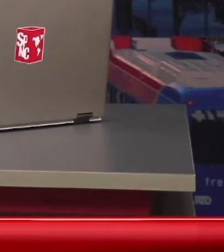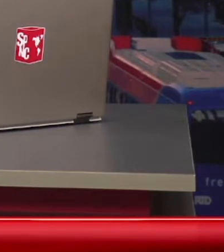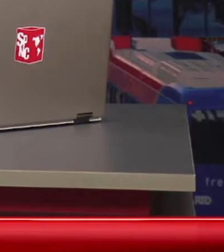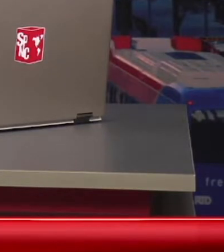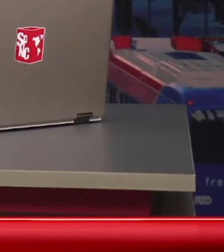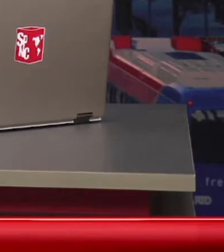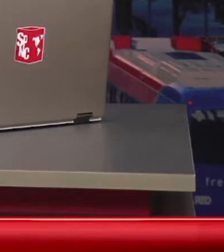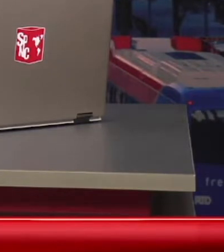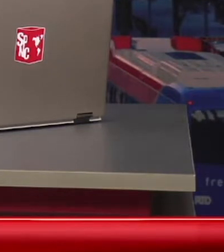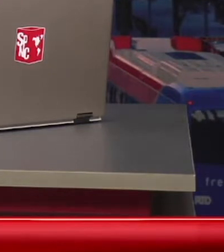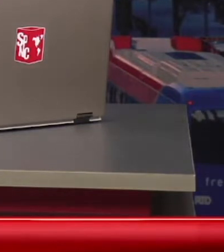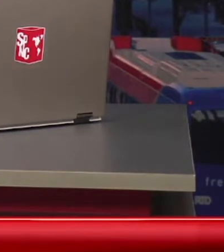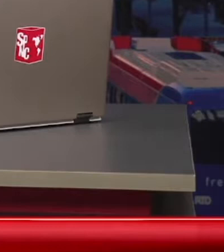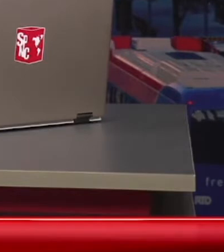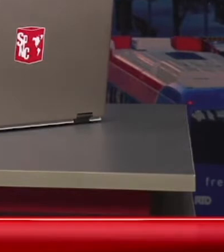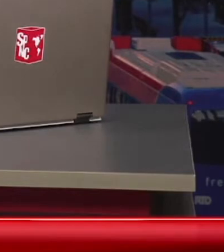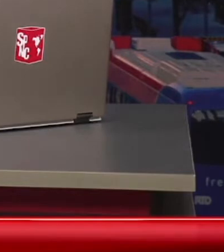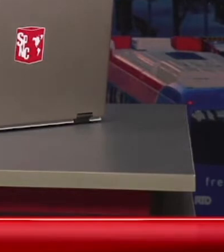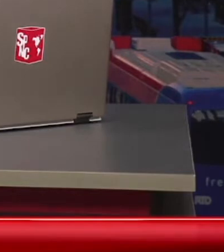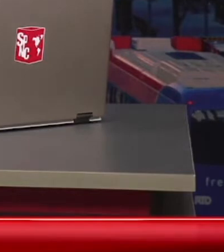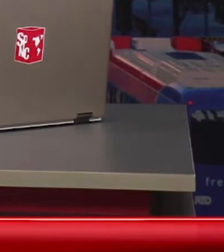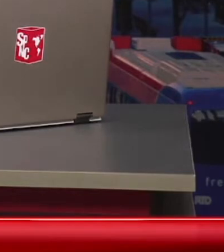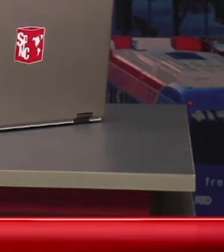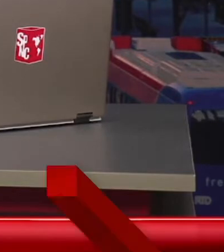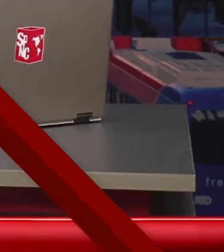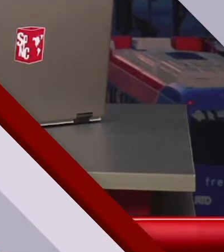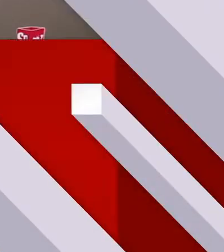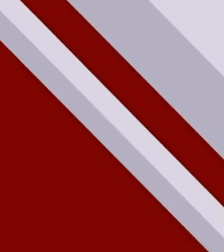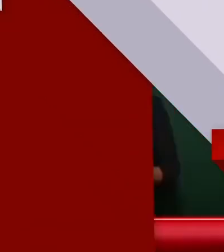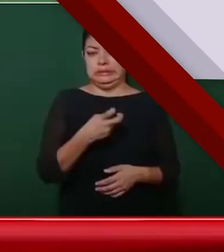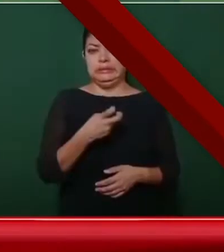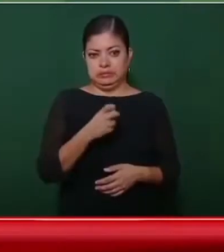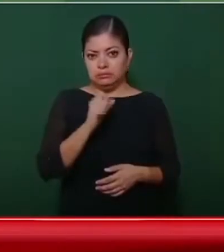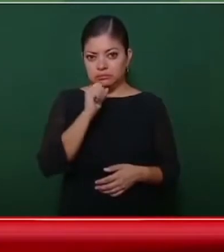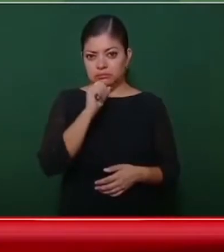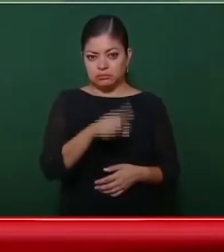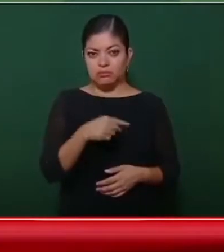ninguna violación. Escuchemos a Andrés Manuel López Obrador.